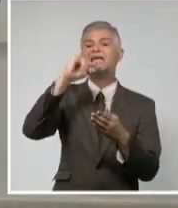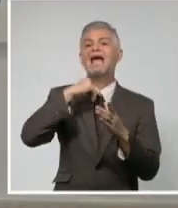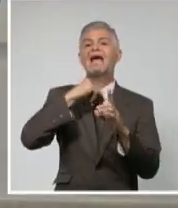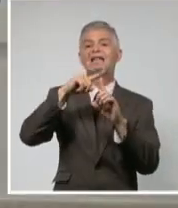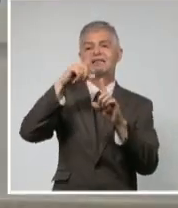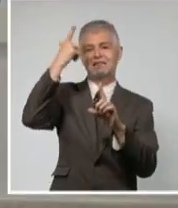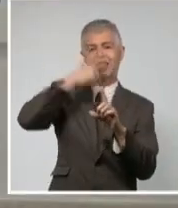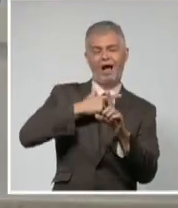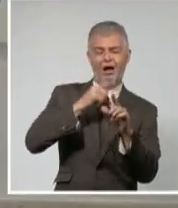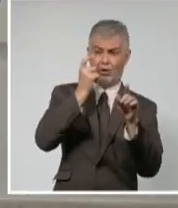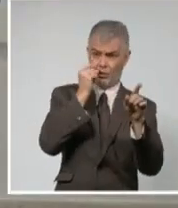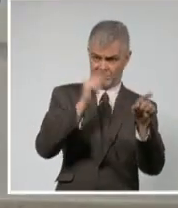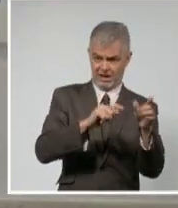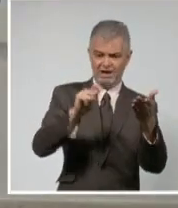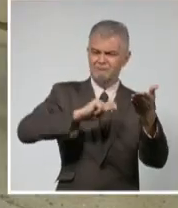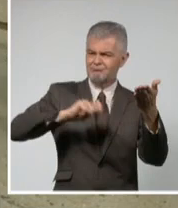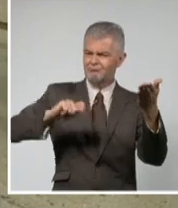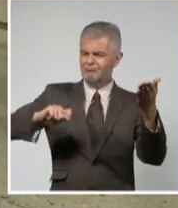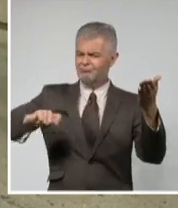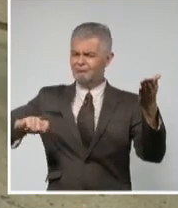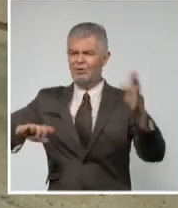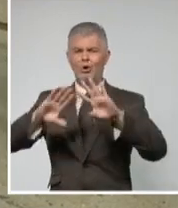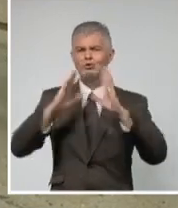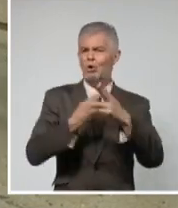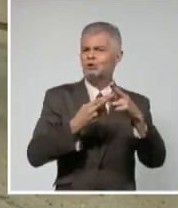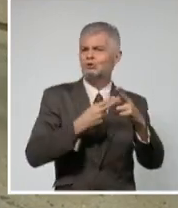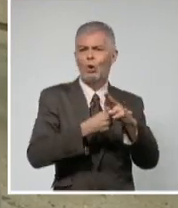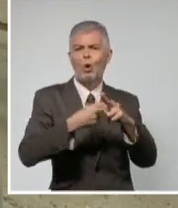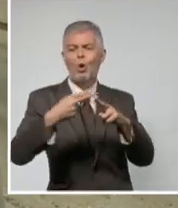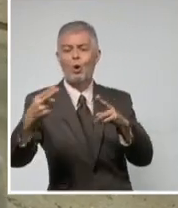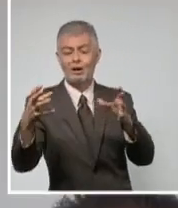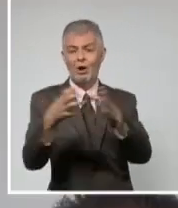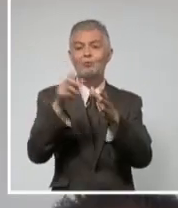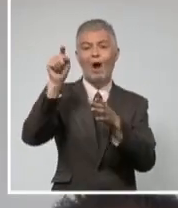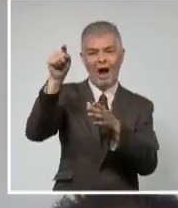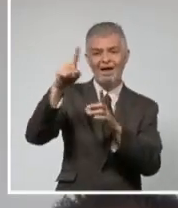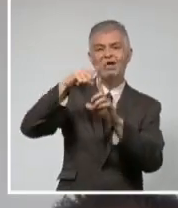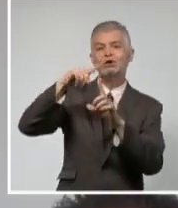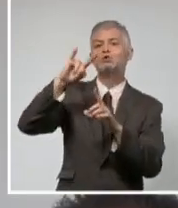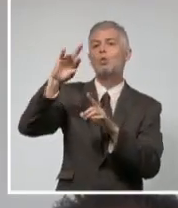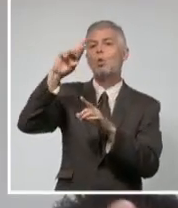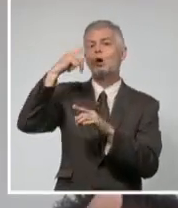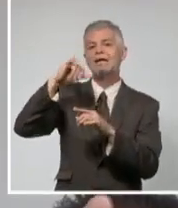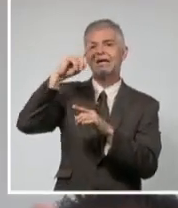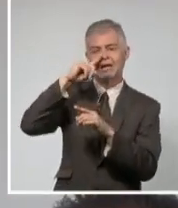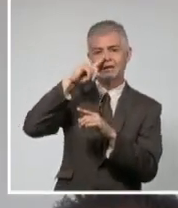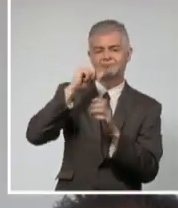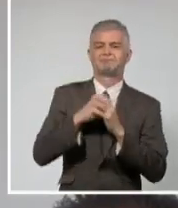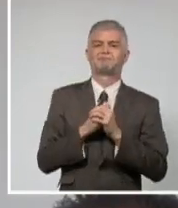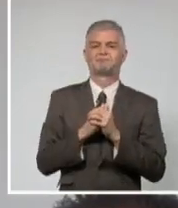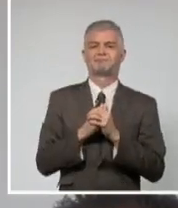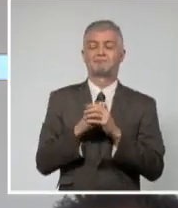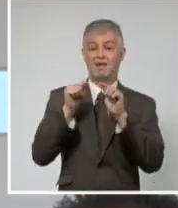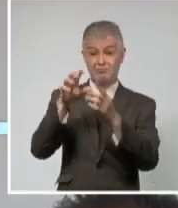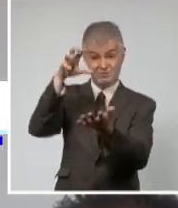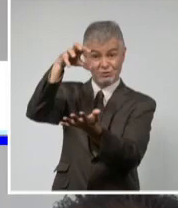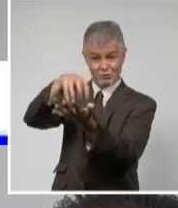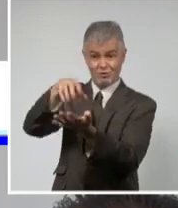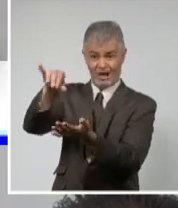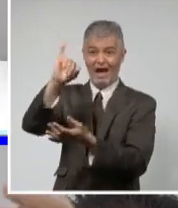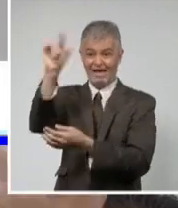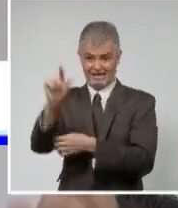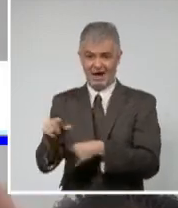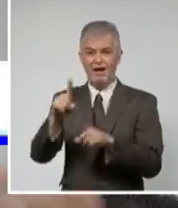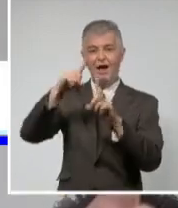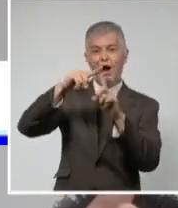futuro todo lo que la Harry Reef hizo por la vida en la ciudad de Turín. Turín es una gran ciudad,